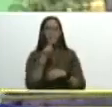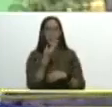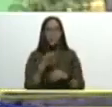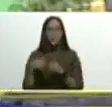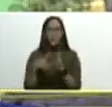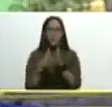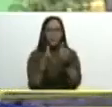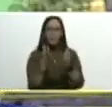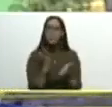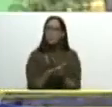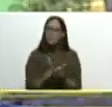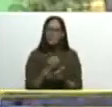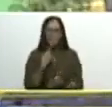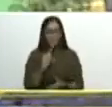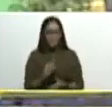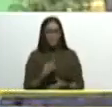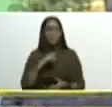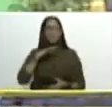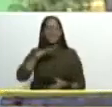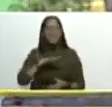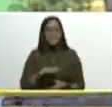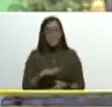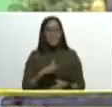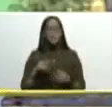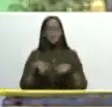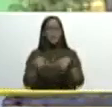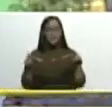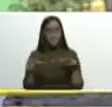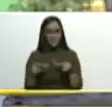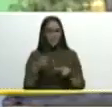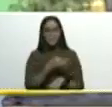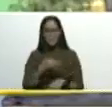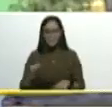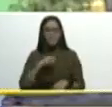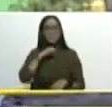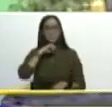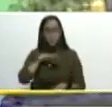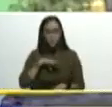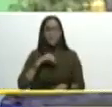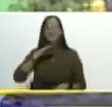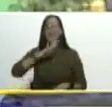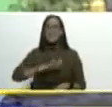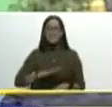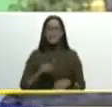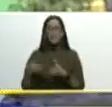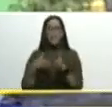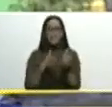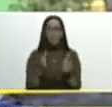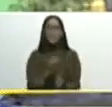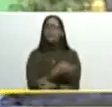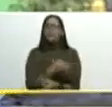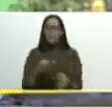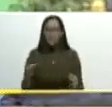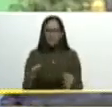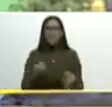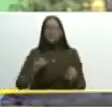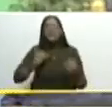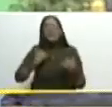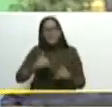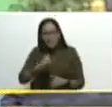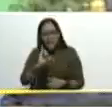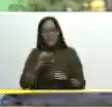eso siempre digo, estamos en el lado correcto de la historia, estamos en el camino correcto y hay que